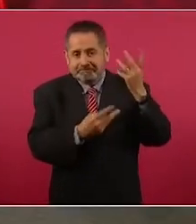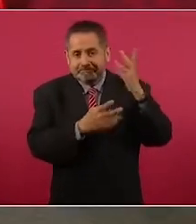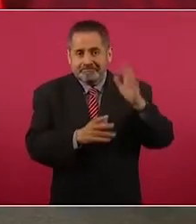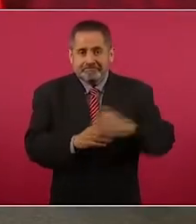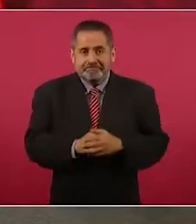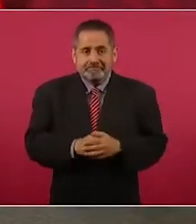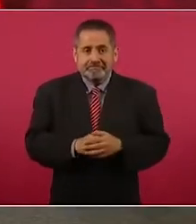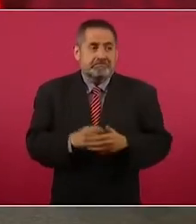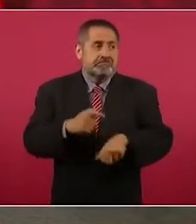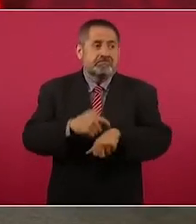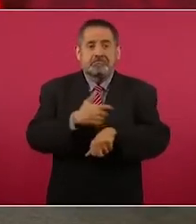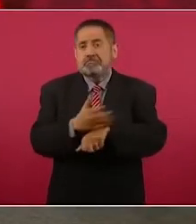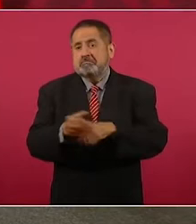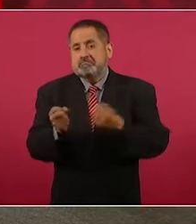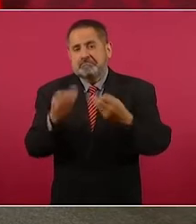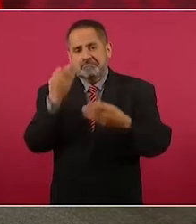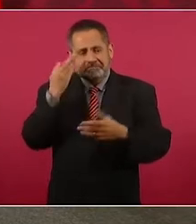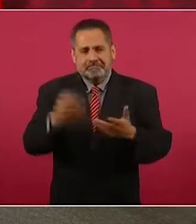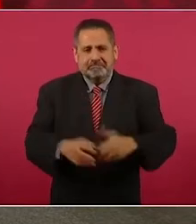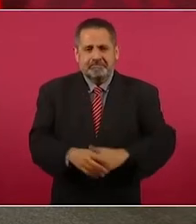regañan que es mucho tiempo.